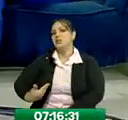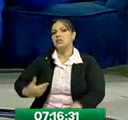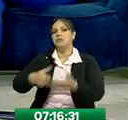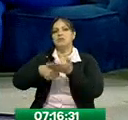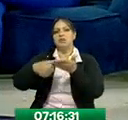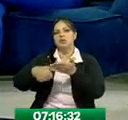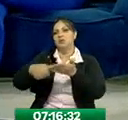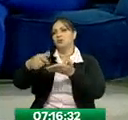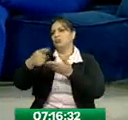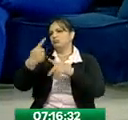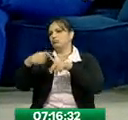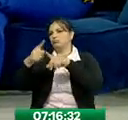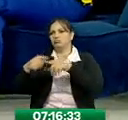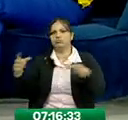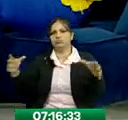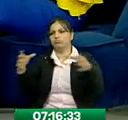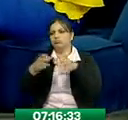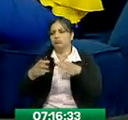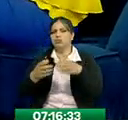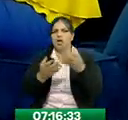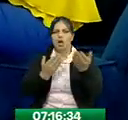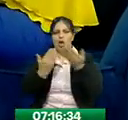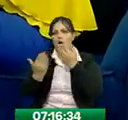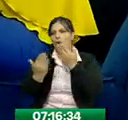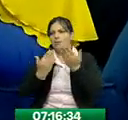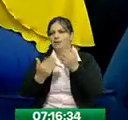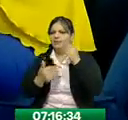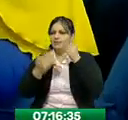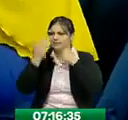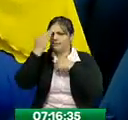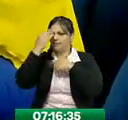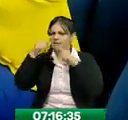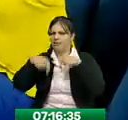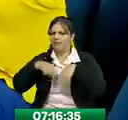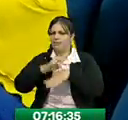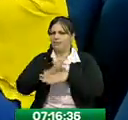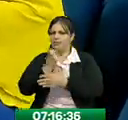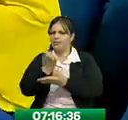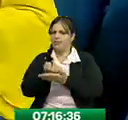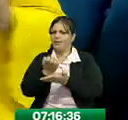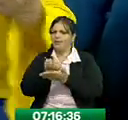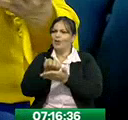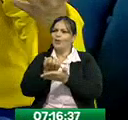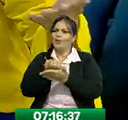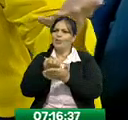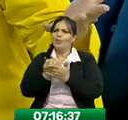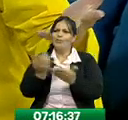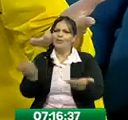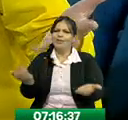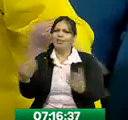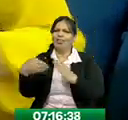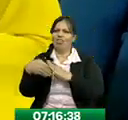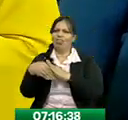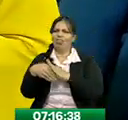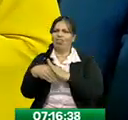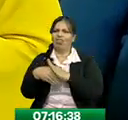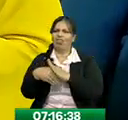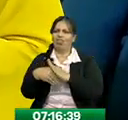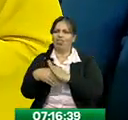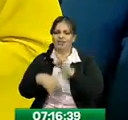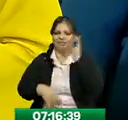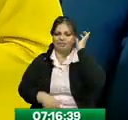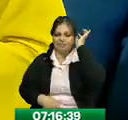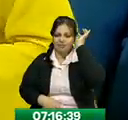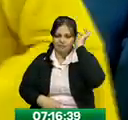Estado han hablado acerca de la crítica situación económica que enfrenta el país y que afecta en todas las áreas y ámbitos. Y usted